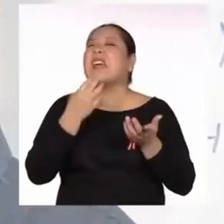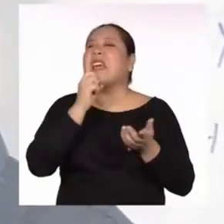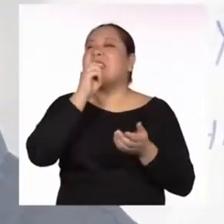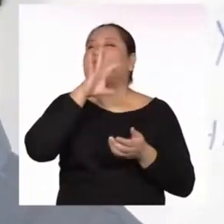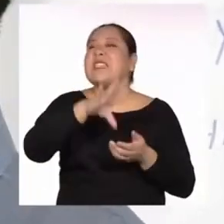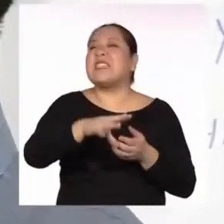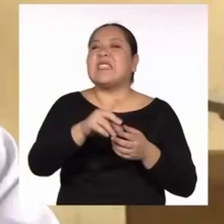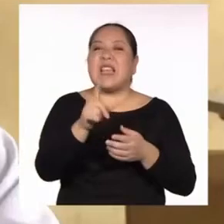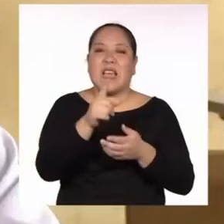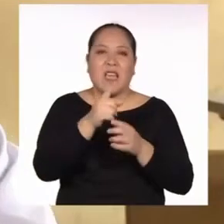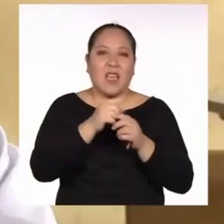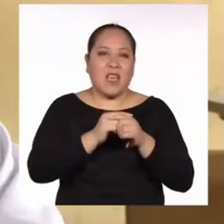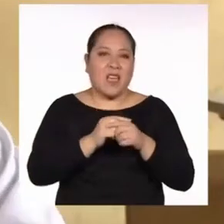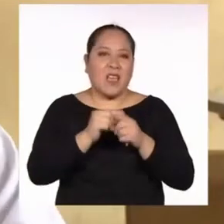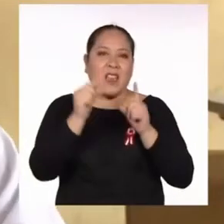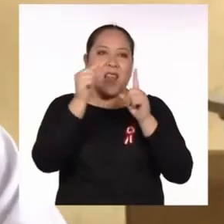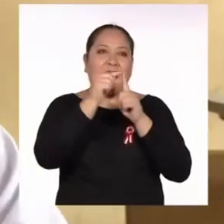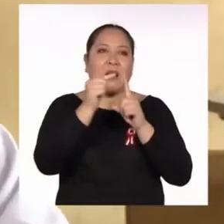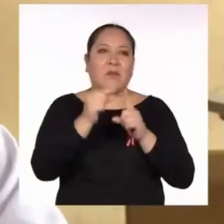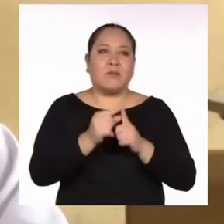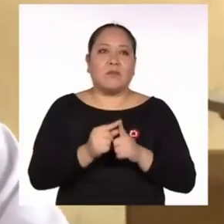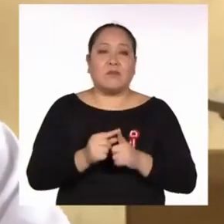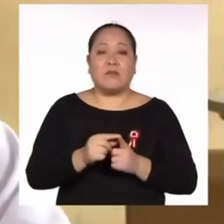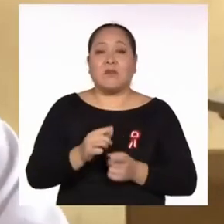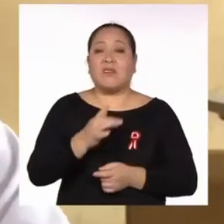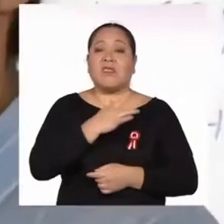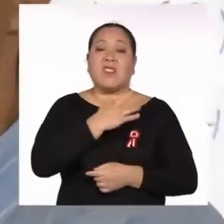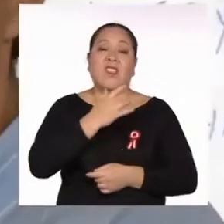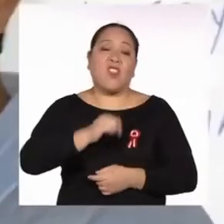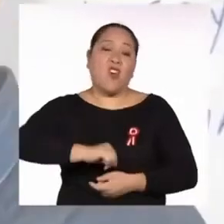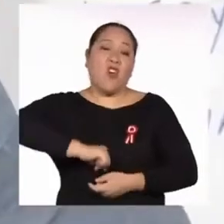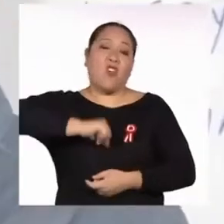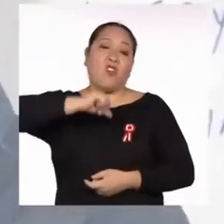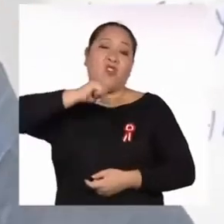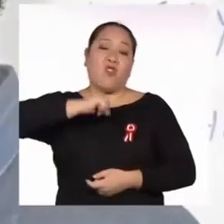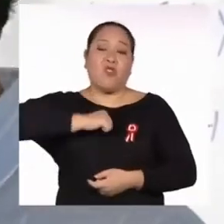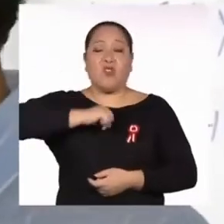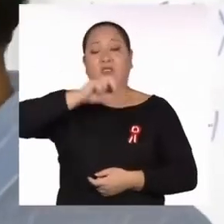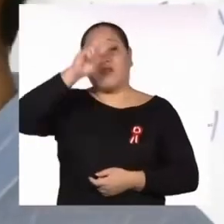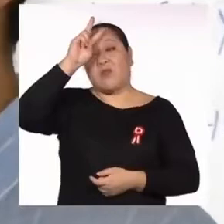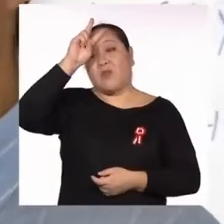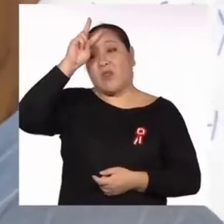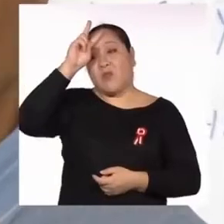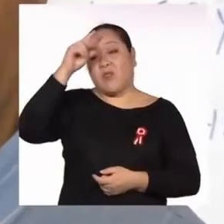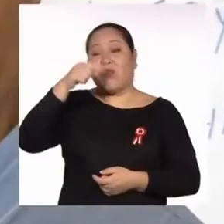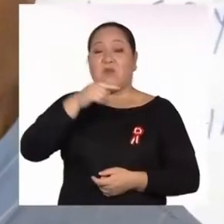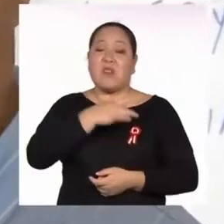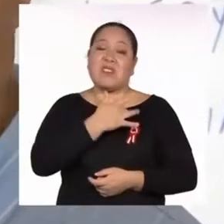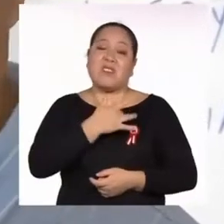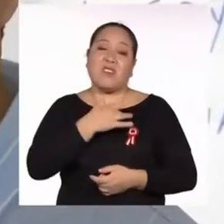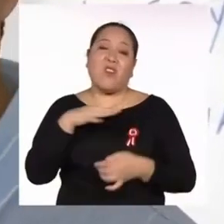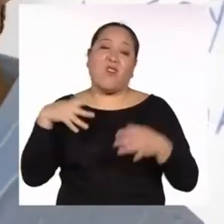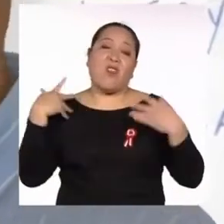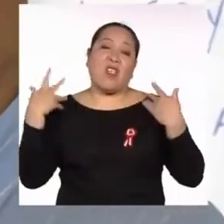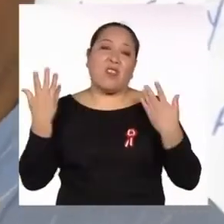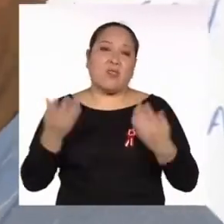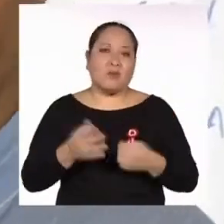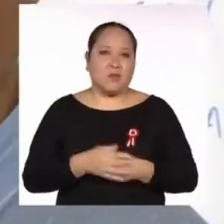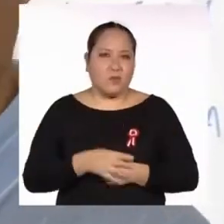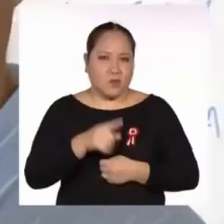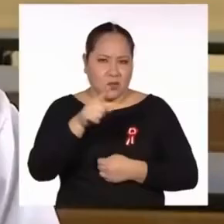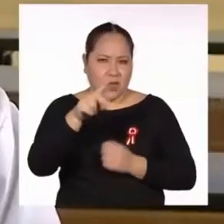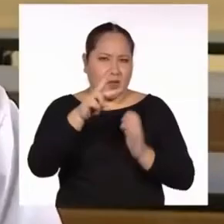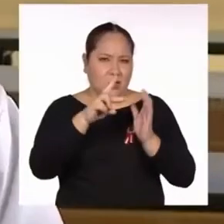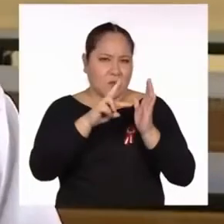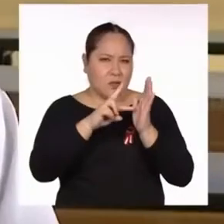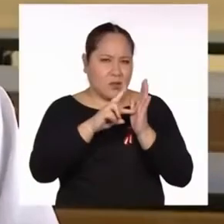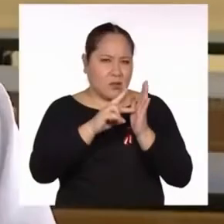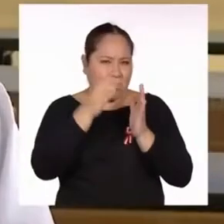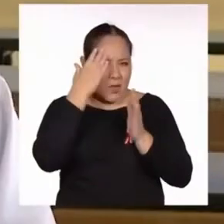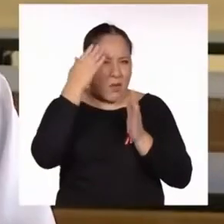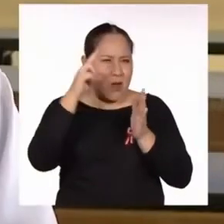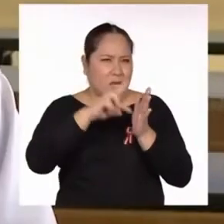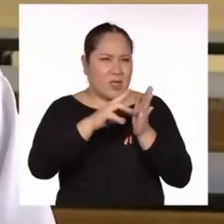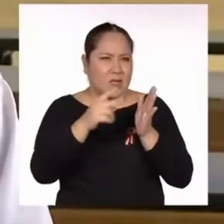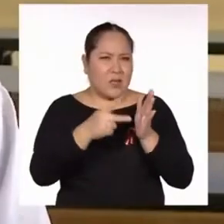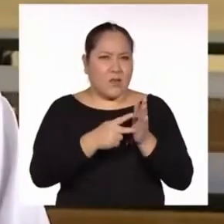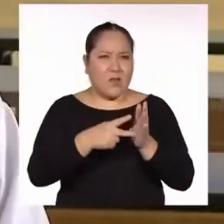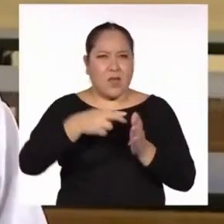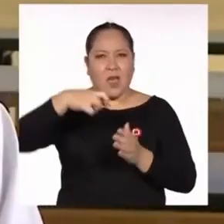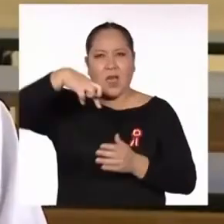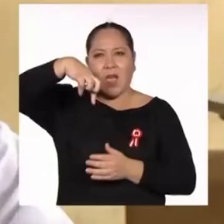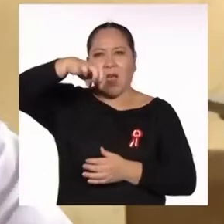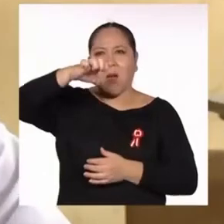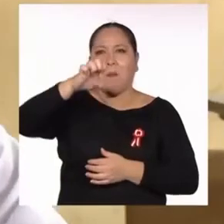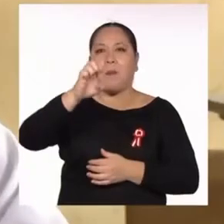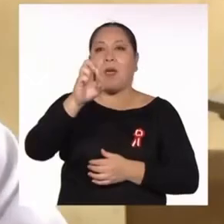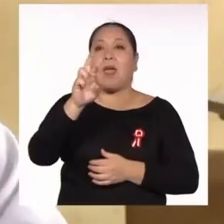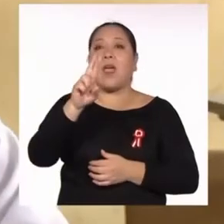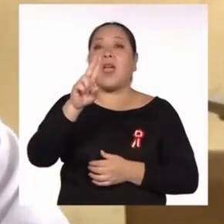que dice la letra tengo el ruido de ser peruano y soy feliz muy bien ustedes saben qué cosas peruanidad hay profe que estaba